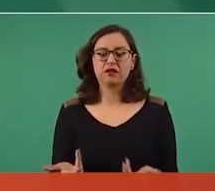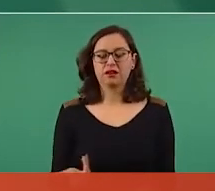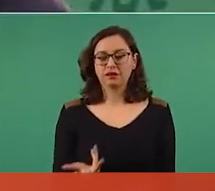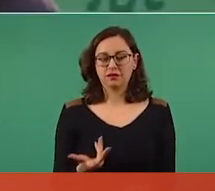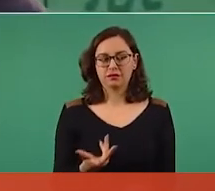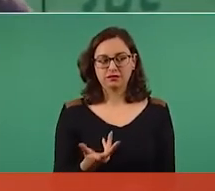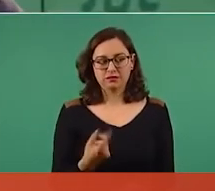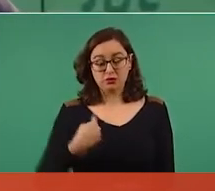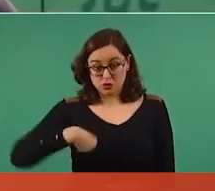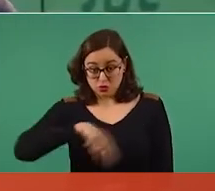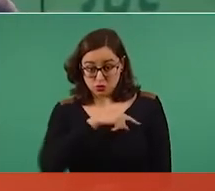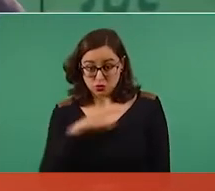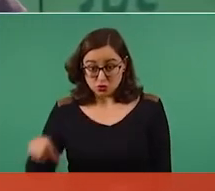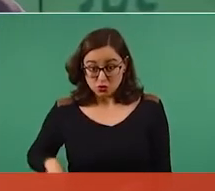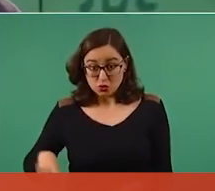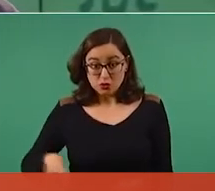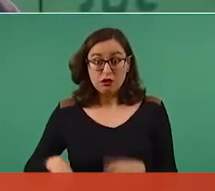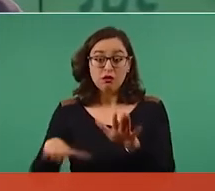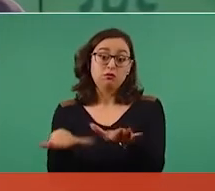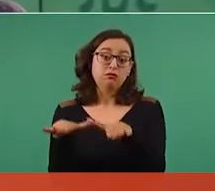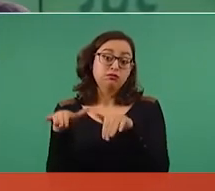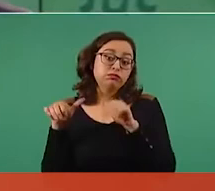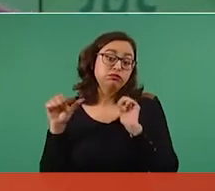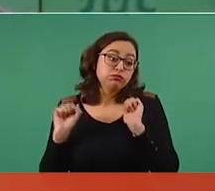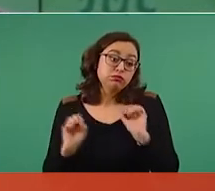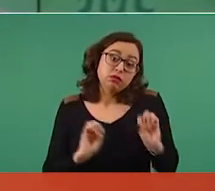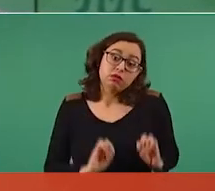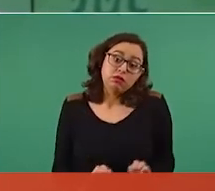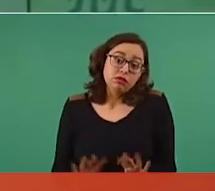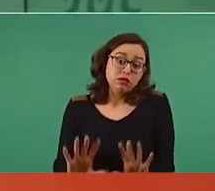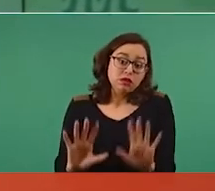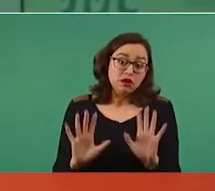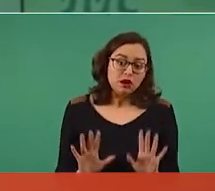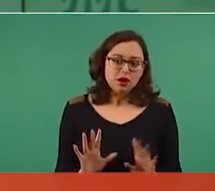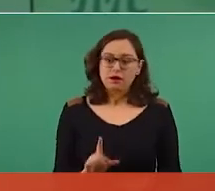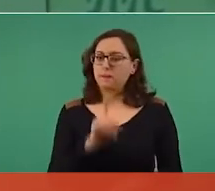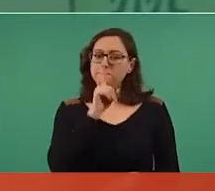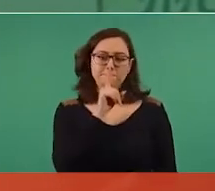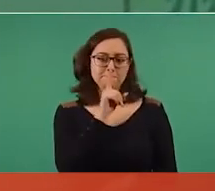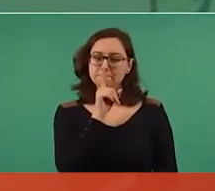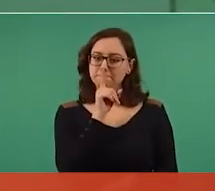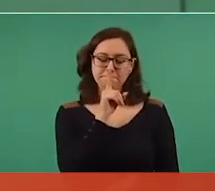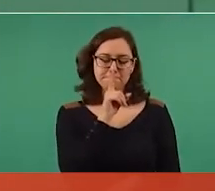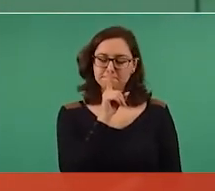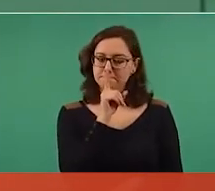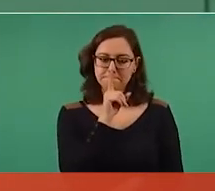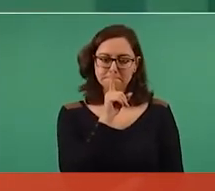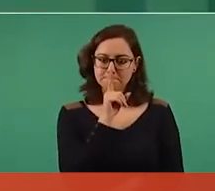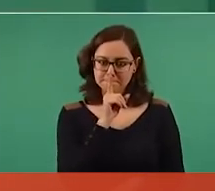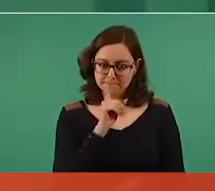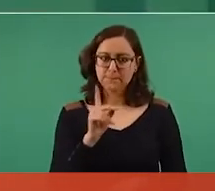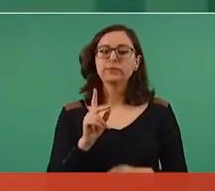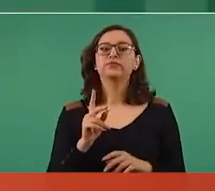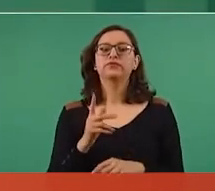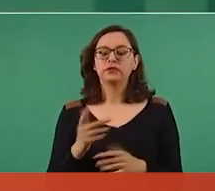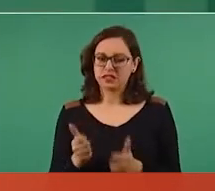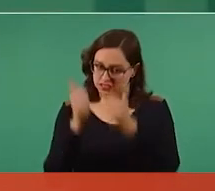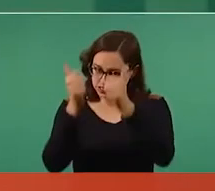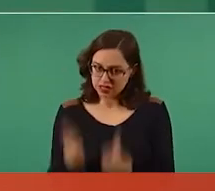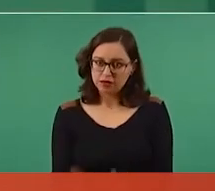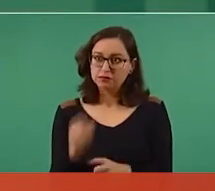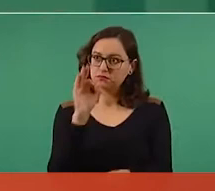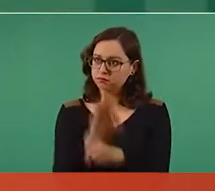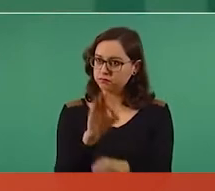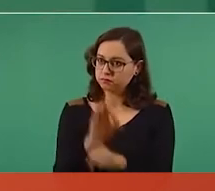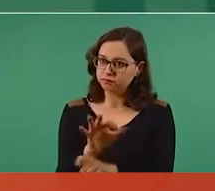El Estado tiene como función básica garantizar la paz y la